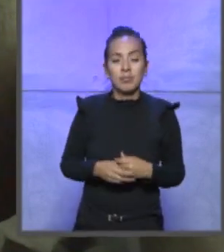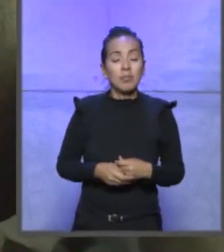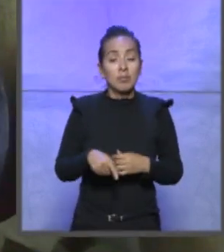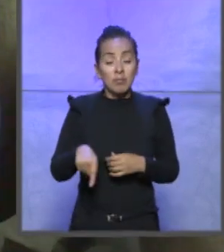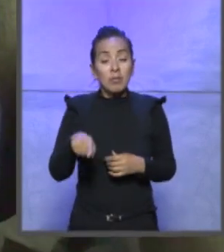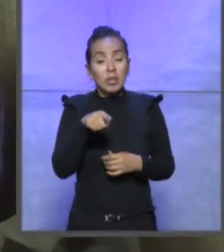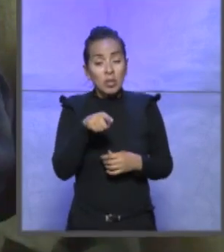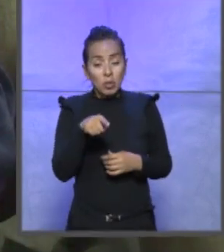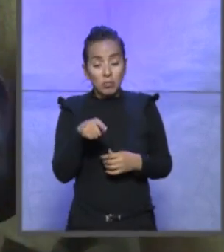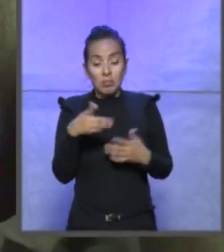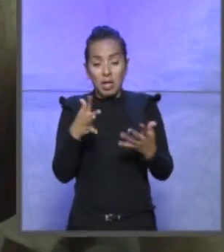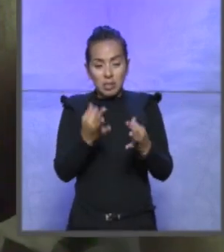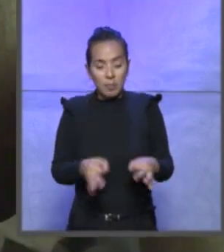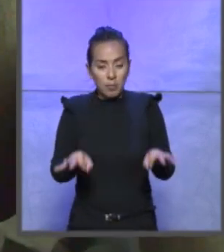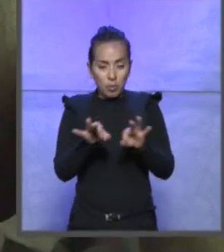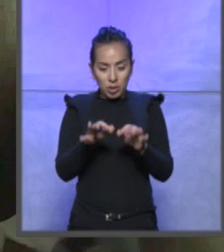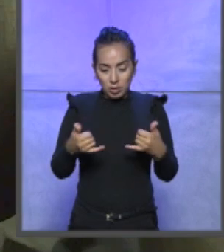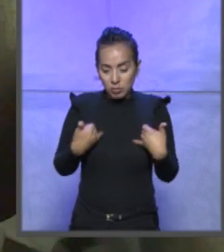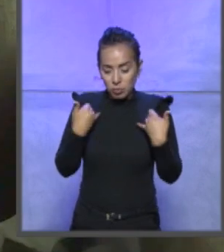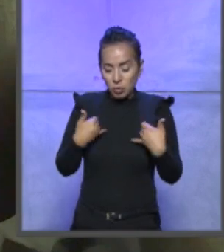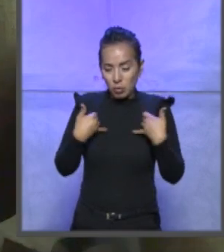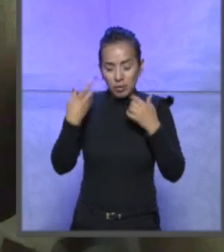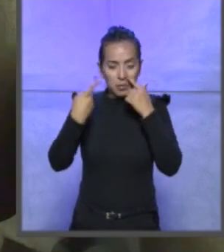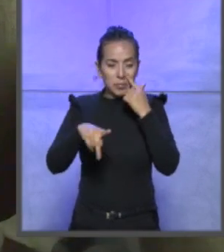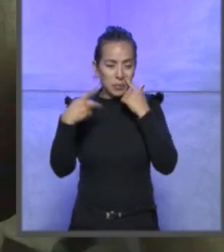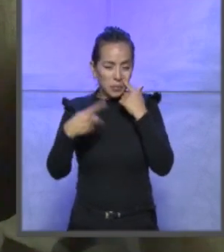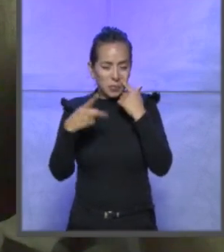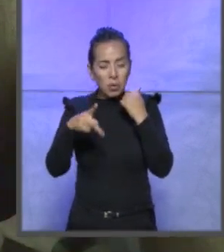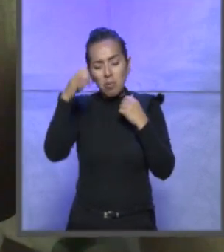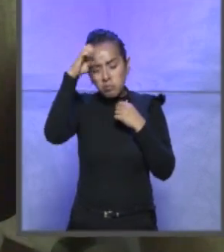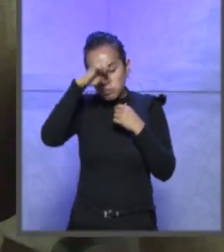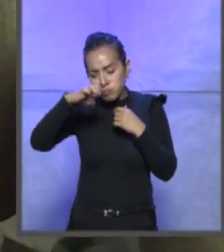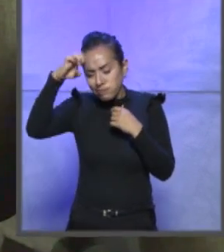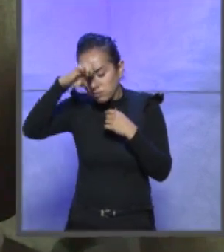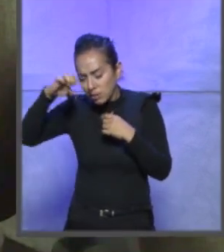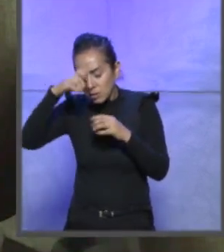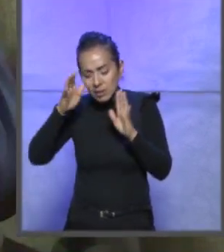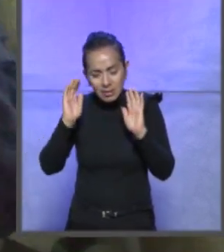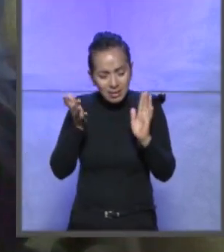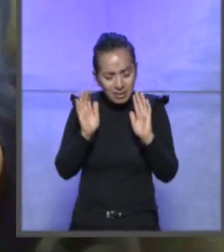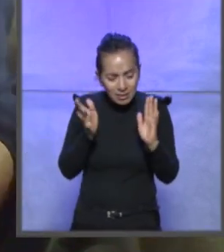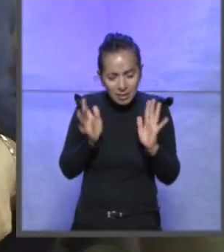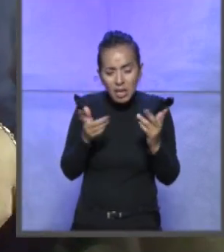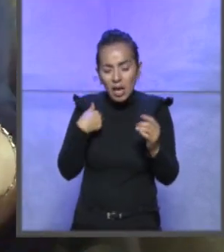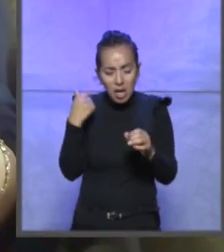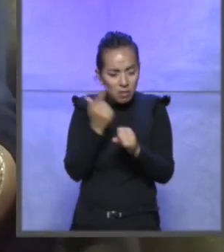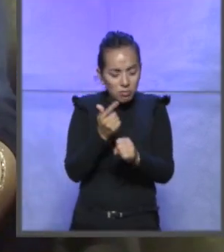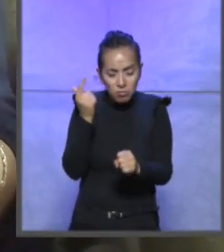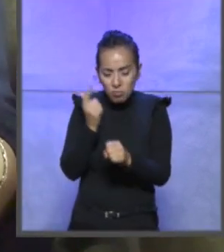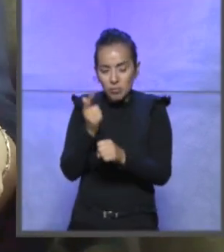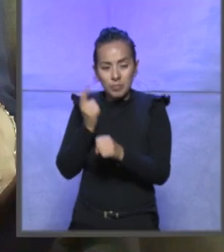que ustedes, como jóvenes, desde su experiencia, gracias, ya hayan detectado estas,